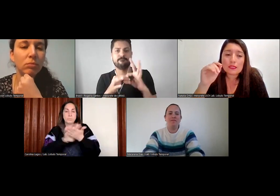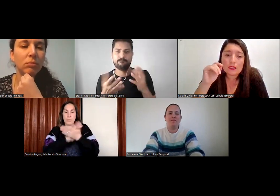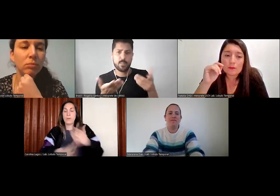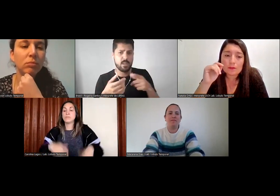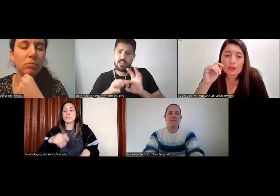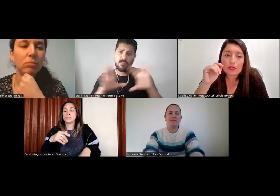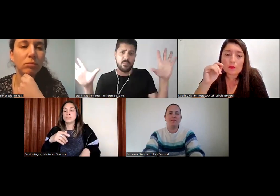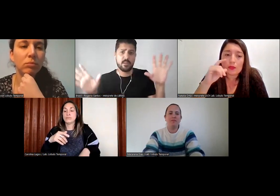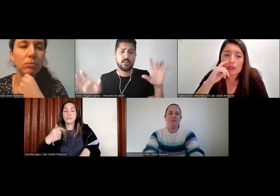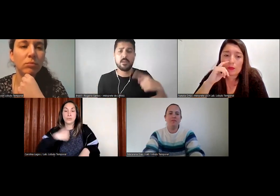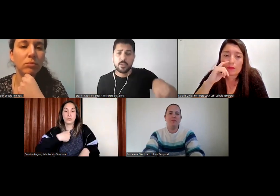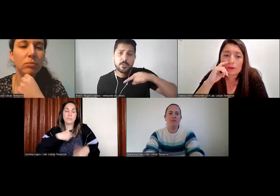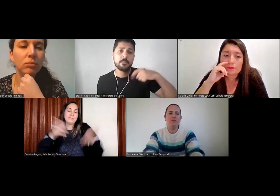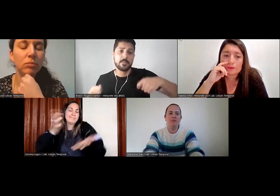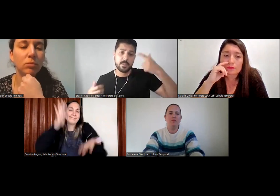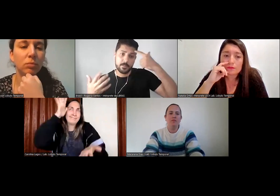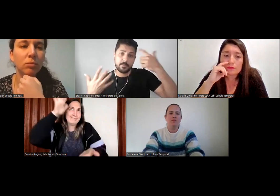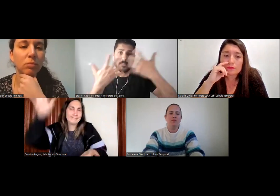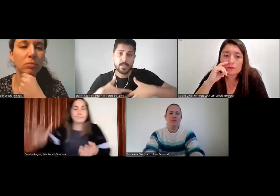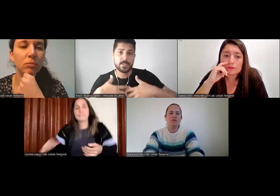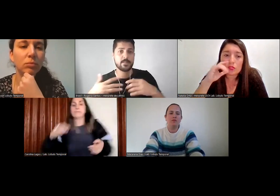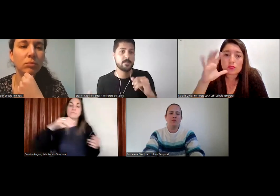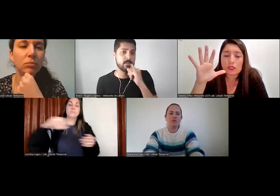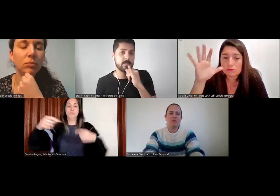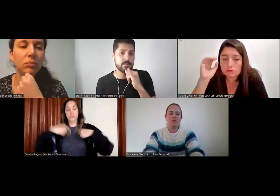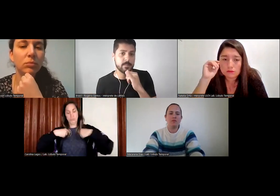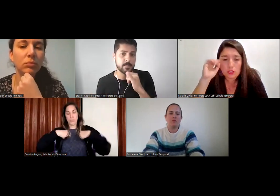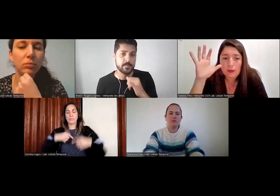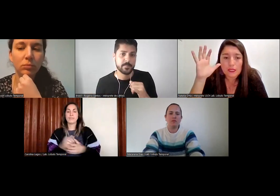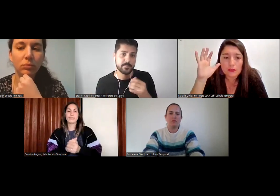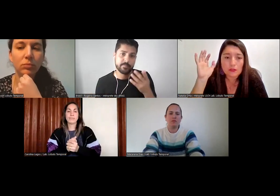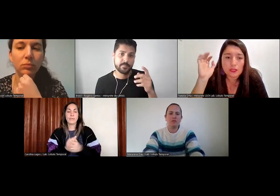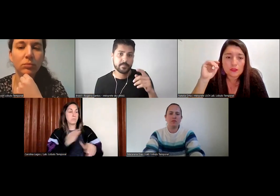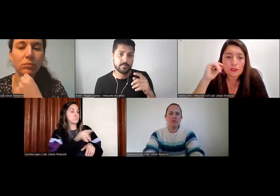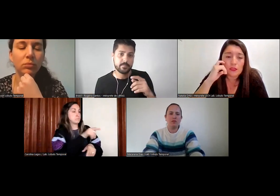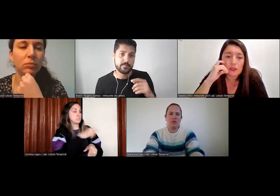tenemos que pensar en que, por ejemplo, a ver, no sé, estoy imaginando ahora.